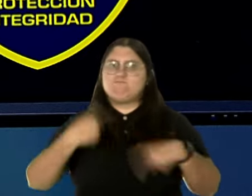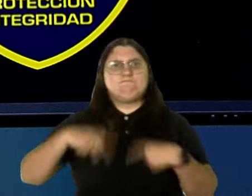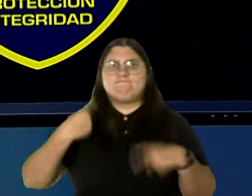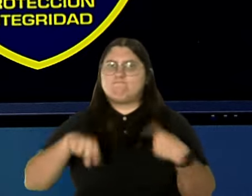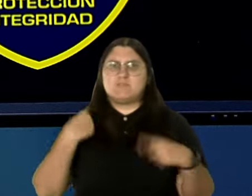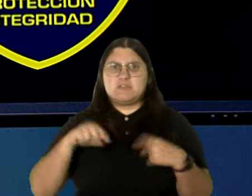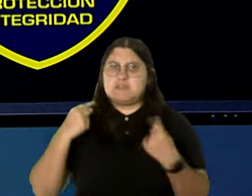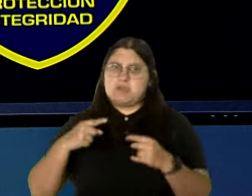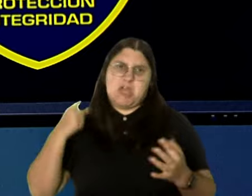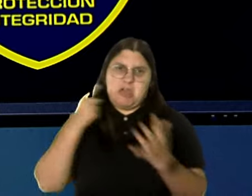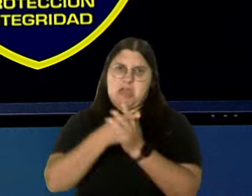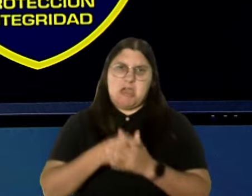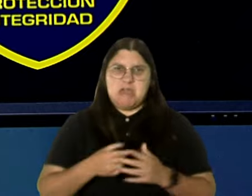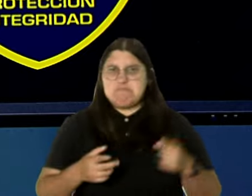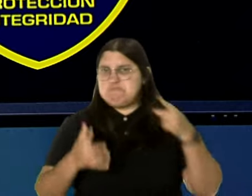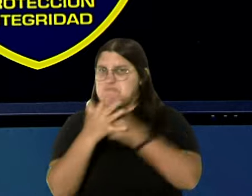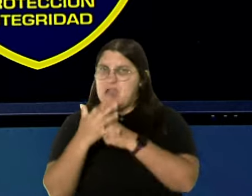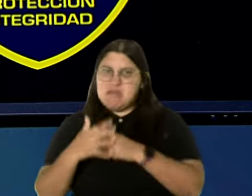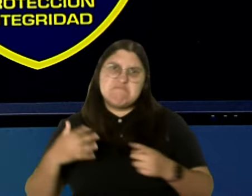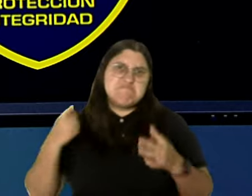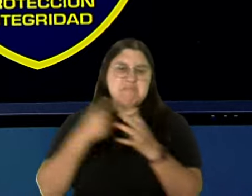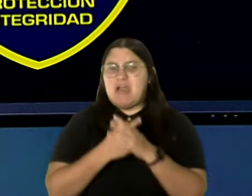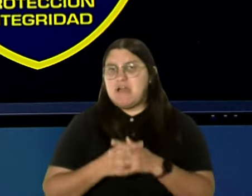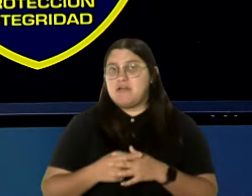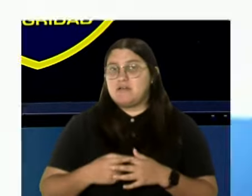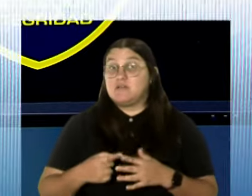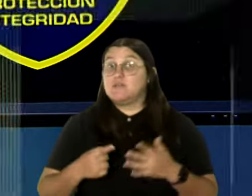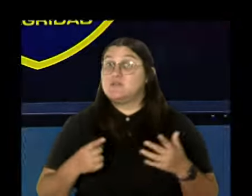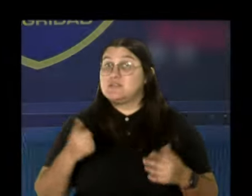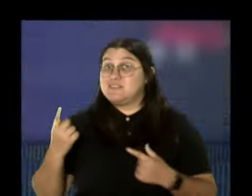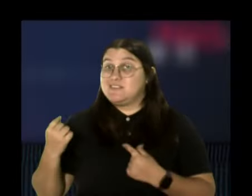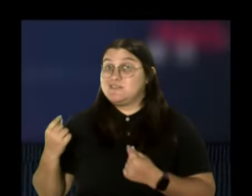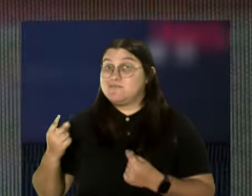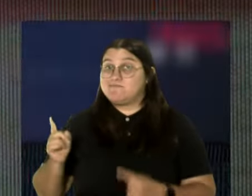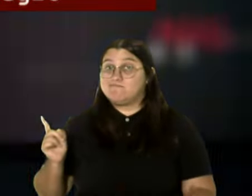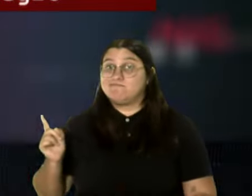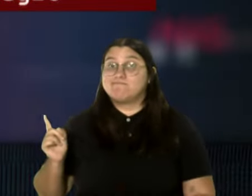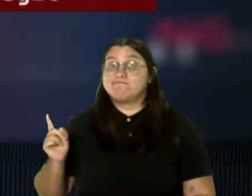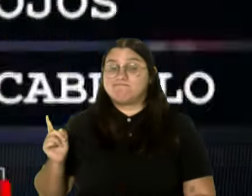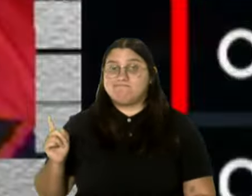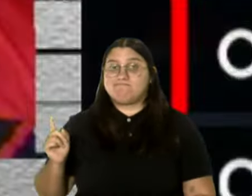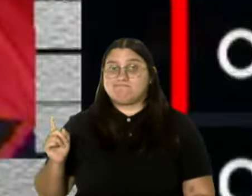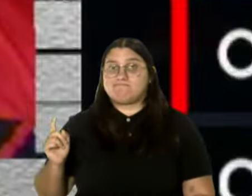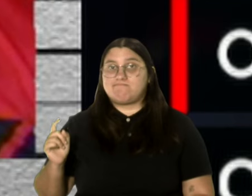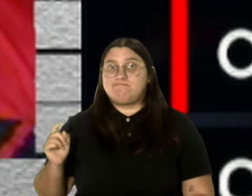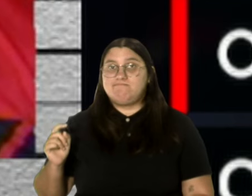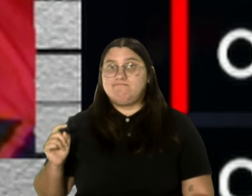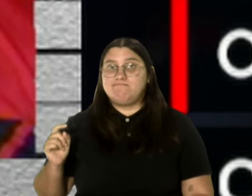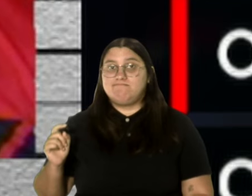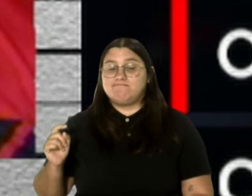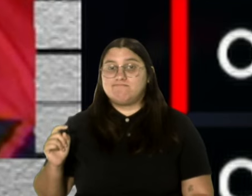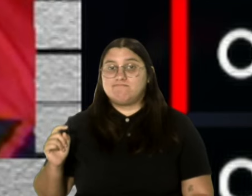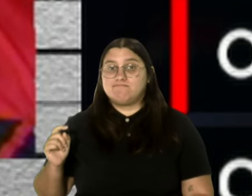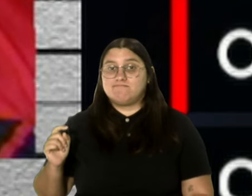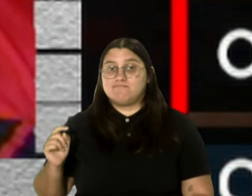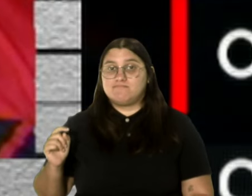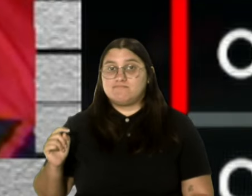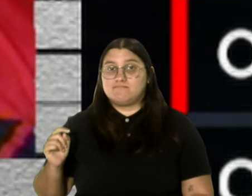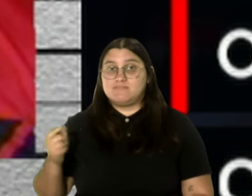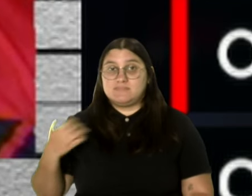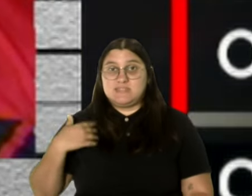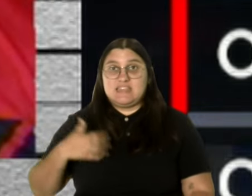a insultarse unos a los otros, y este individuo, Ramón Marte Antonio, sustrajo del interior, ¿verdad?, desde